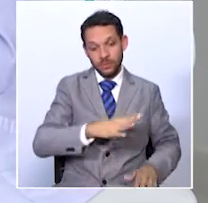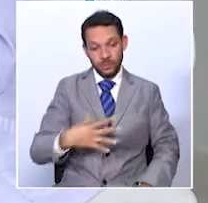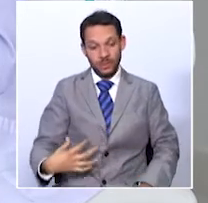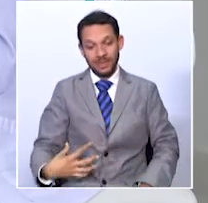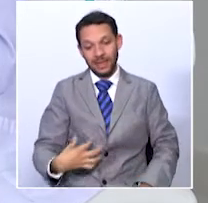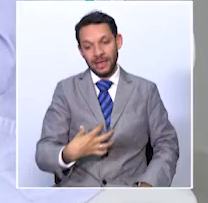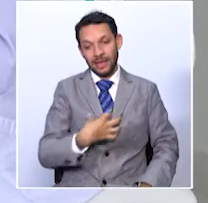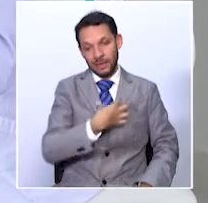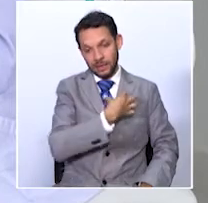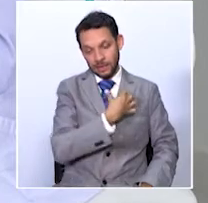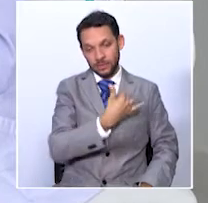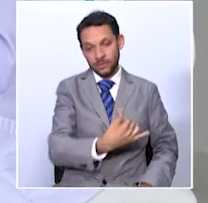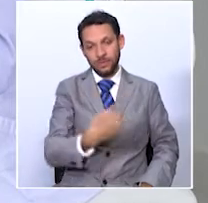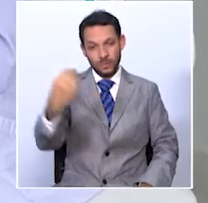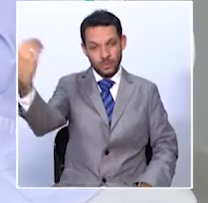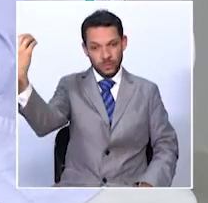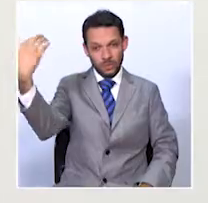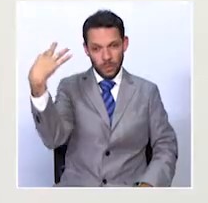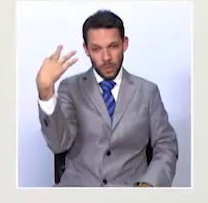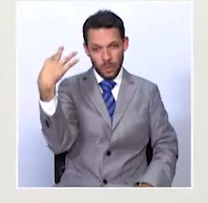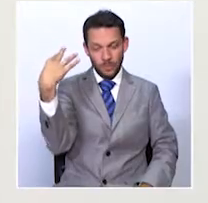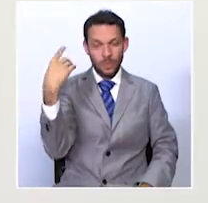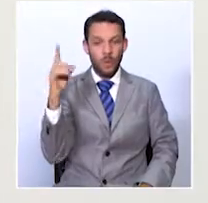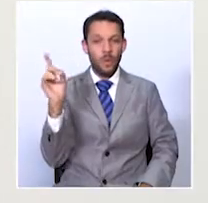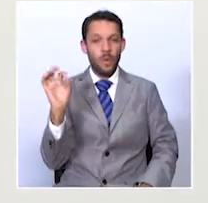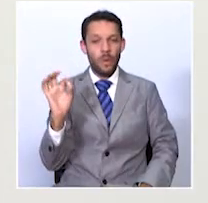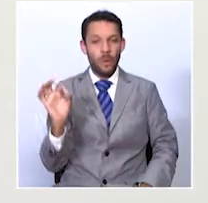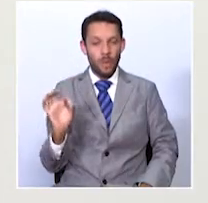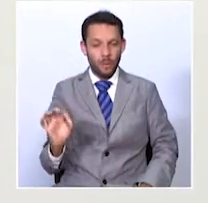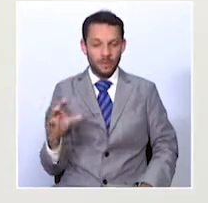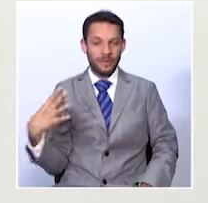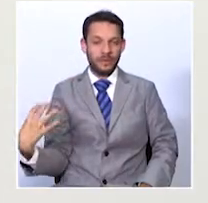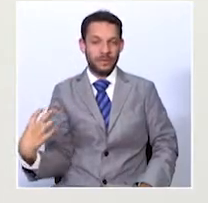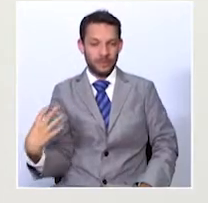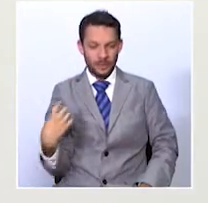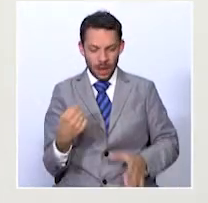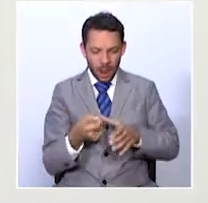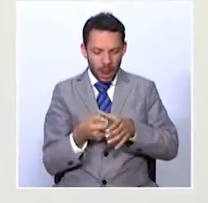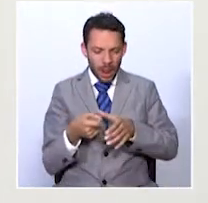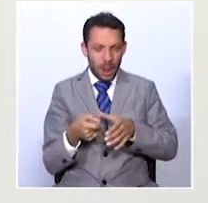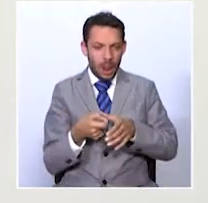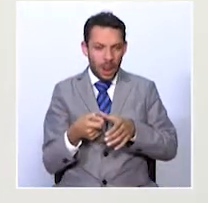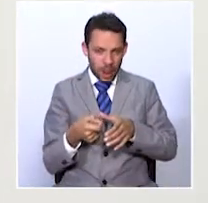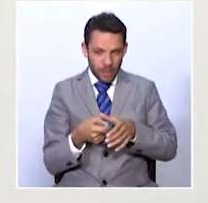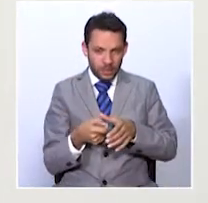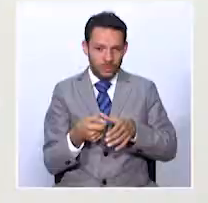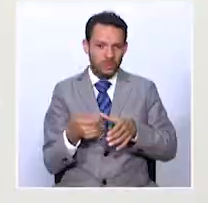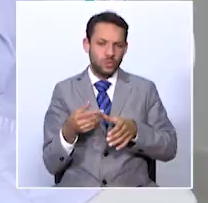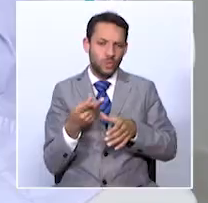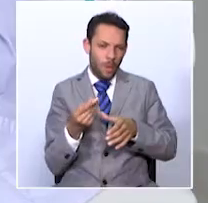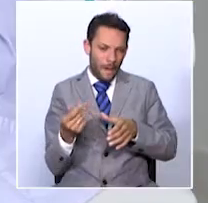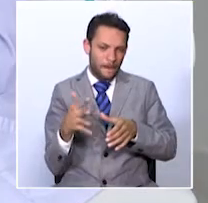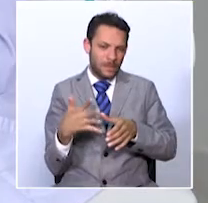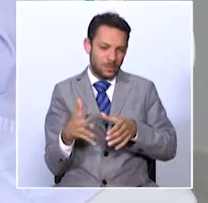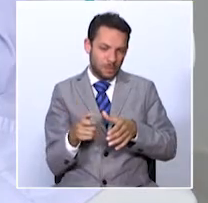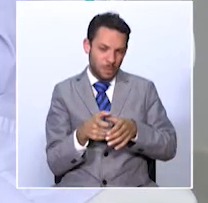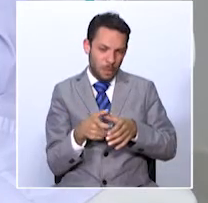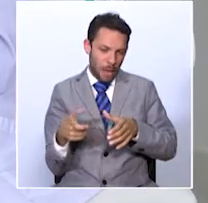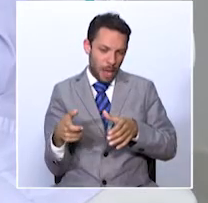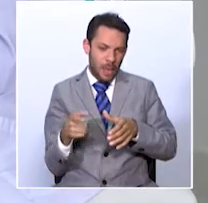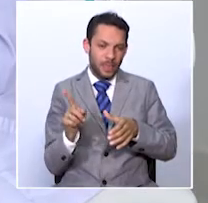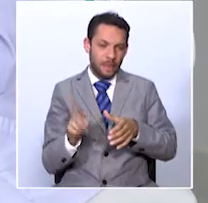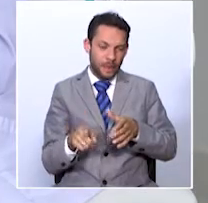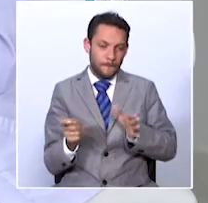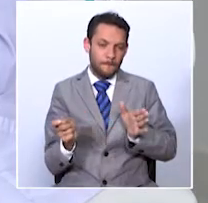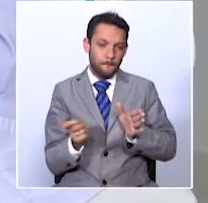el sol. Hay un cáncer que se llama el cáncer vasocelular, que es el menos maligno de todos los malignos, pero